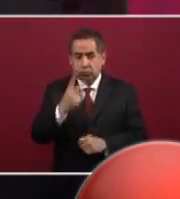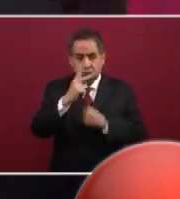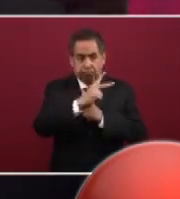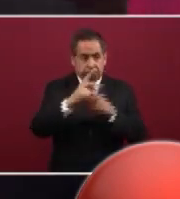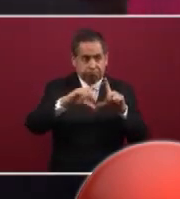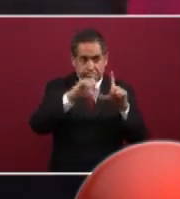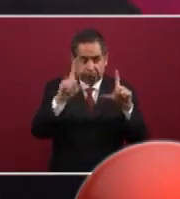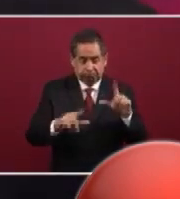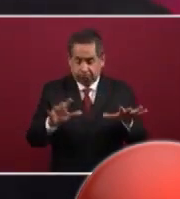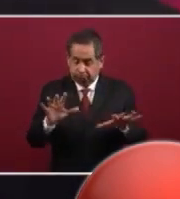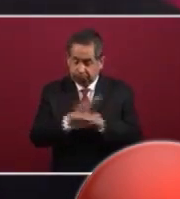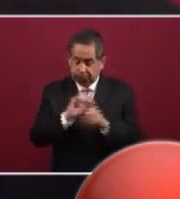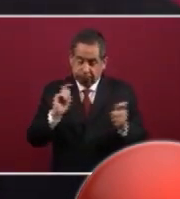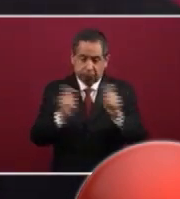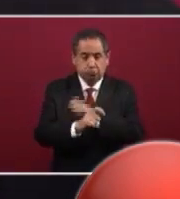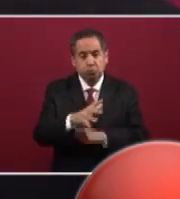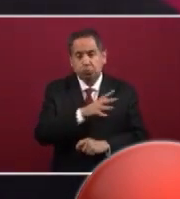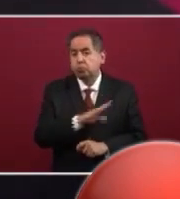país.